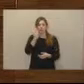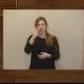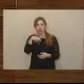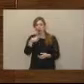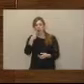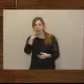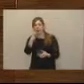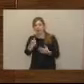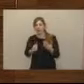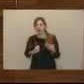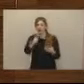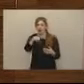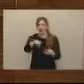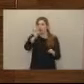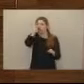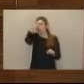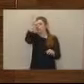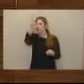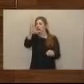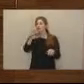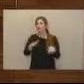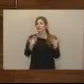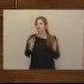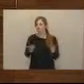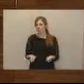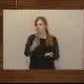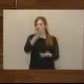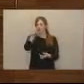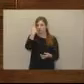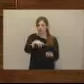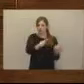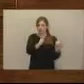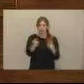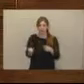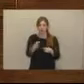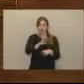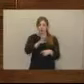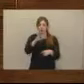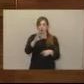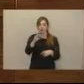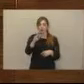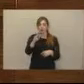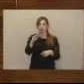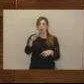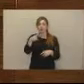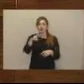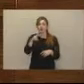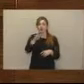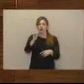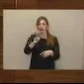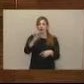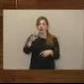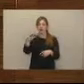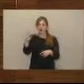dónde me iban a sorprenderse esta vez, además teniendo en cuenta la necesidad que tiene el señor Rodríguez Feito de apuntarse tantos en su propio